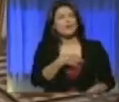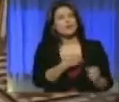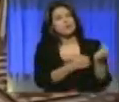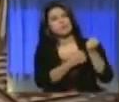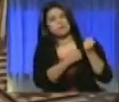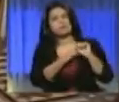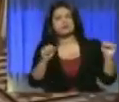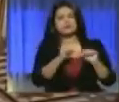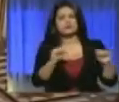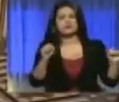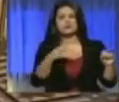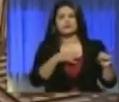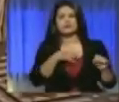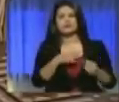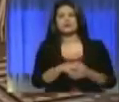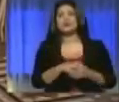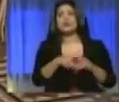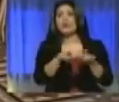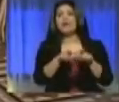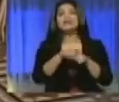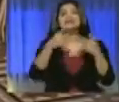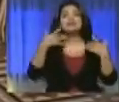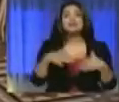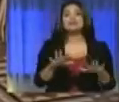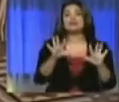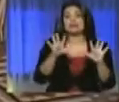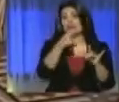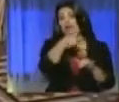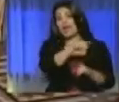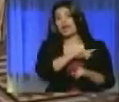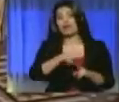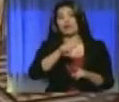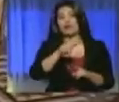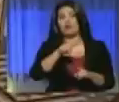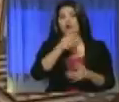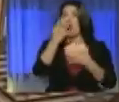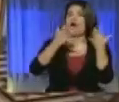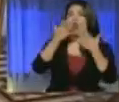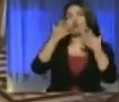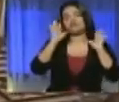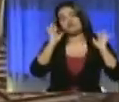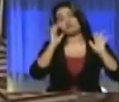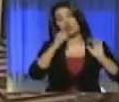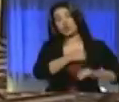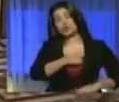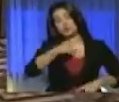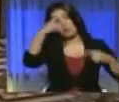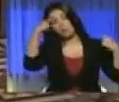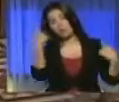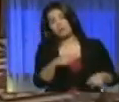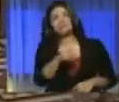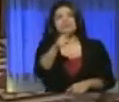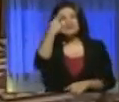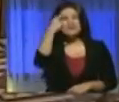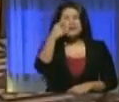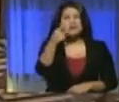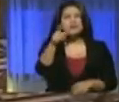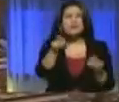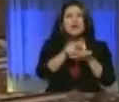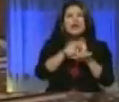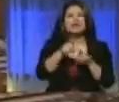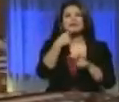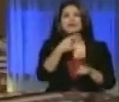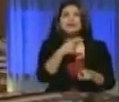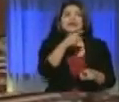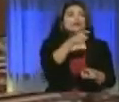donde vengan. Si gritan, peor para ellos. ¿Cómo es que decía? ¿Ah? No grites